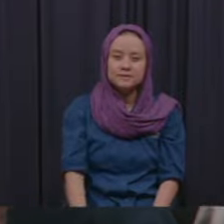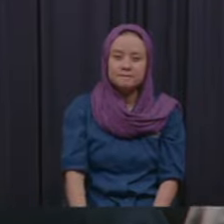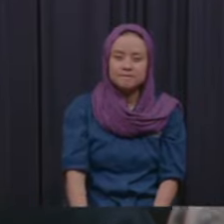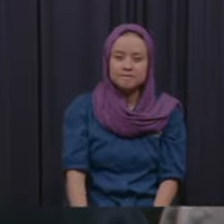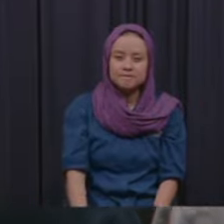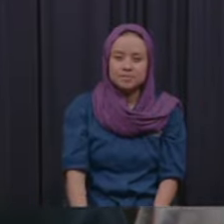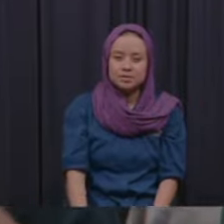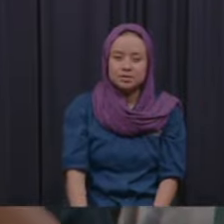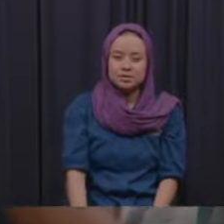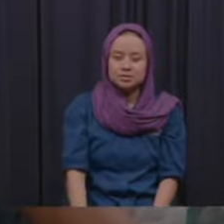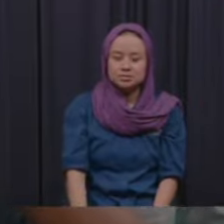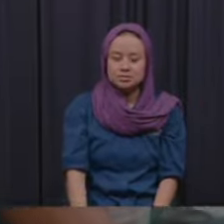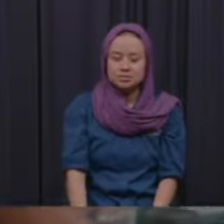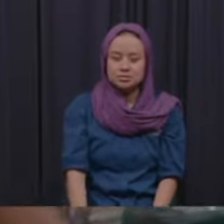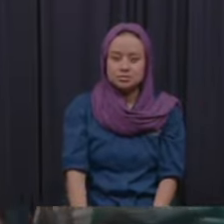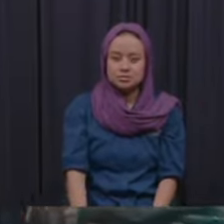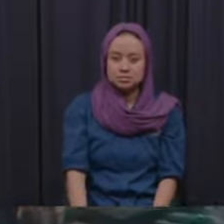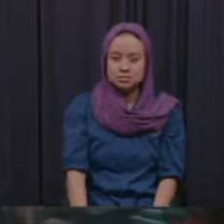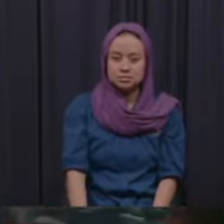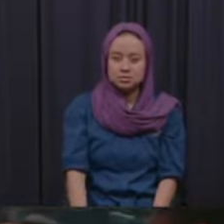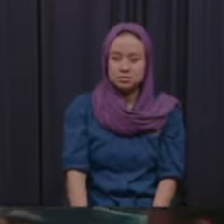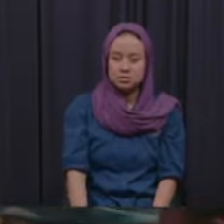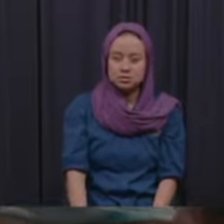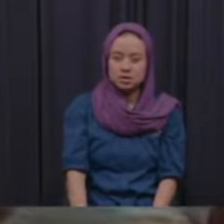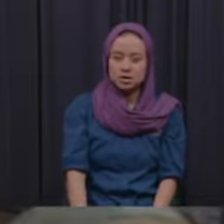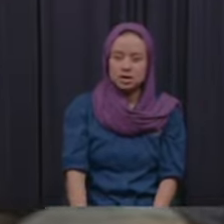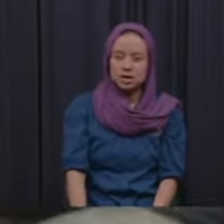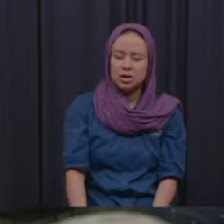Y Ramabacandarabasei.